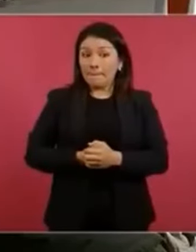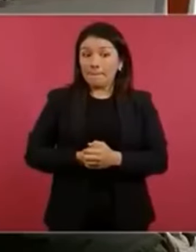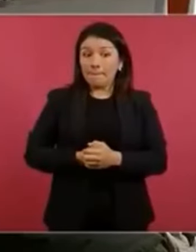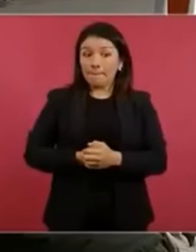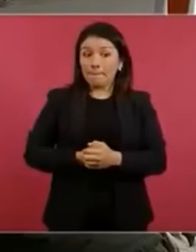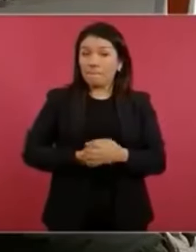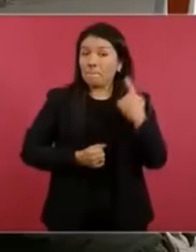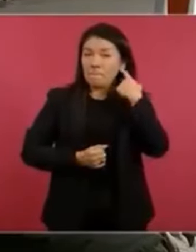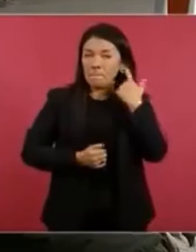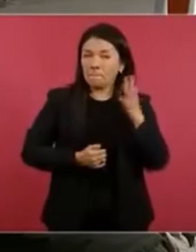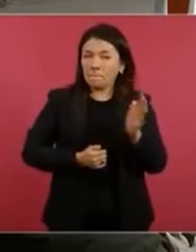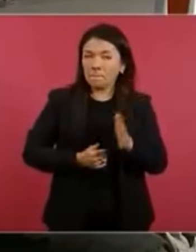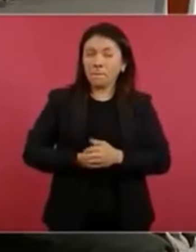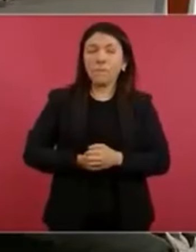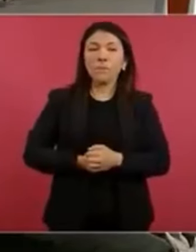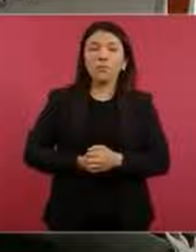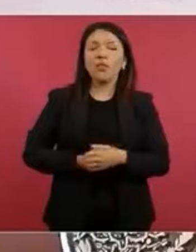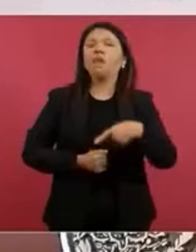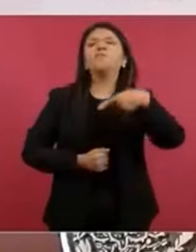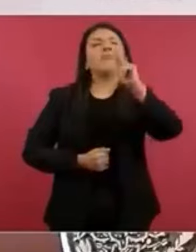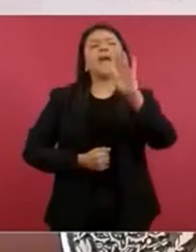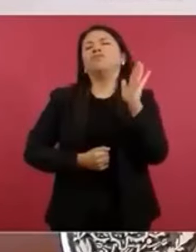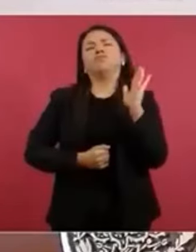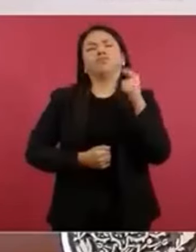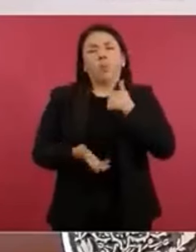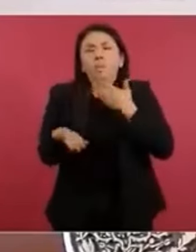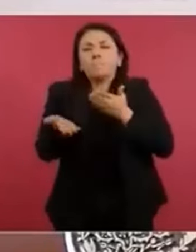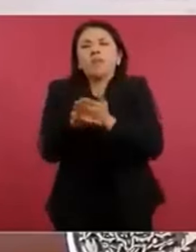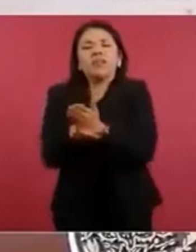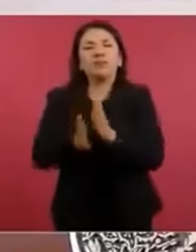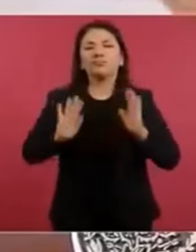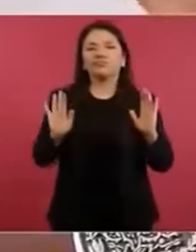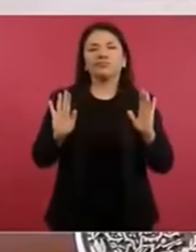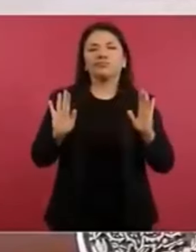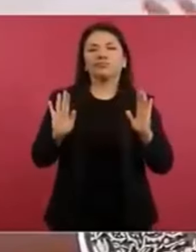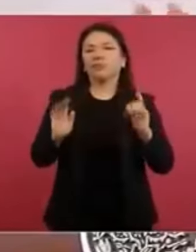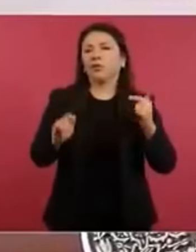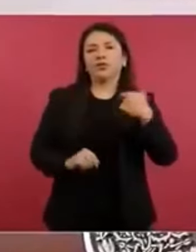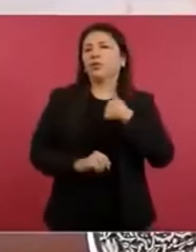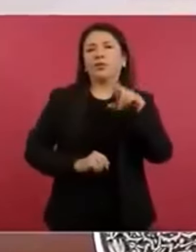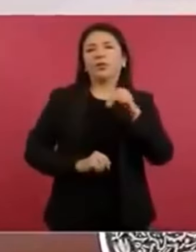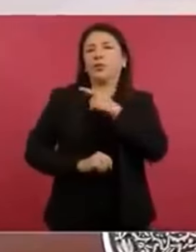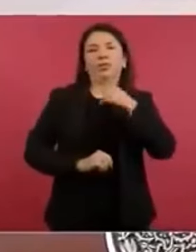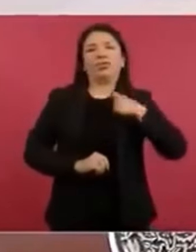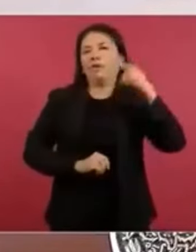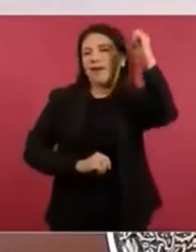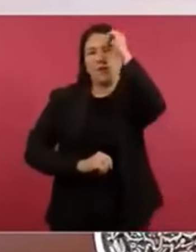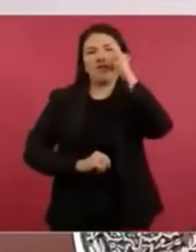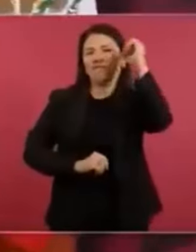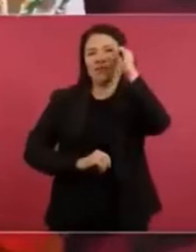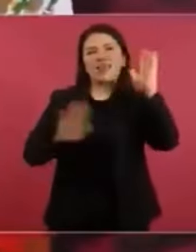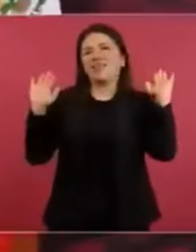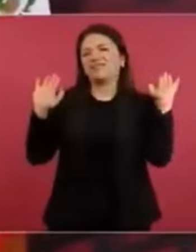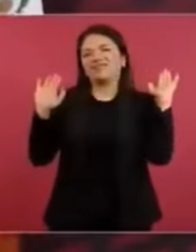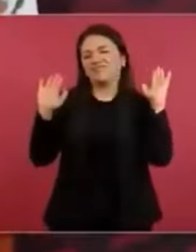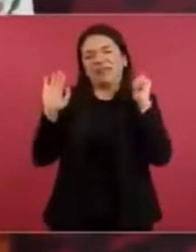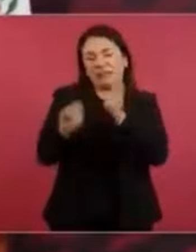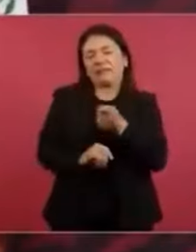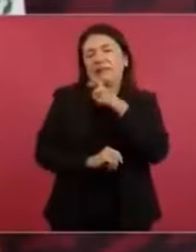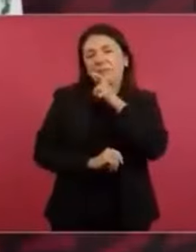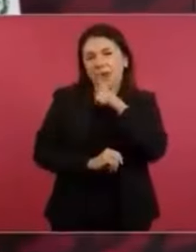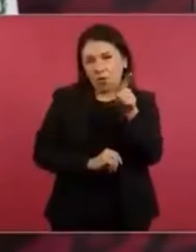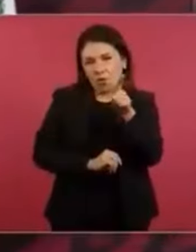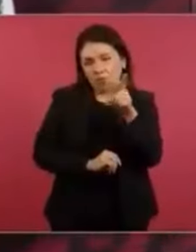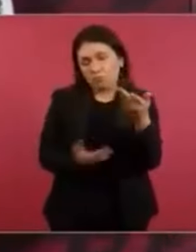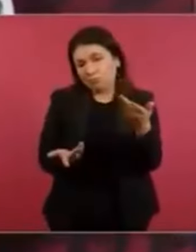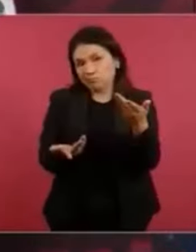Pero no nos metamos en lío. O sea, primero, no debo yo de opinar, es lo mejor. Y